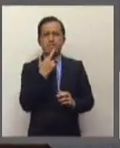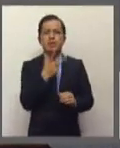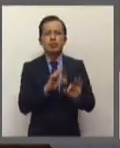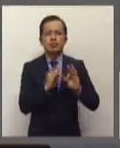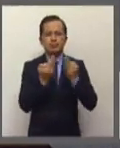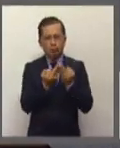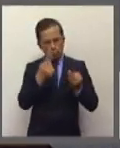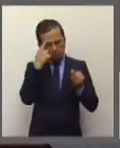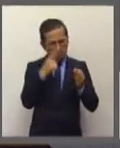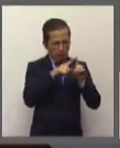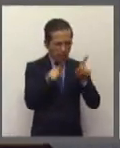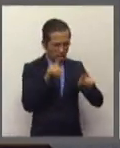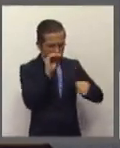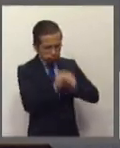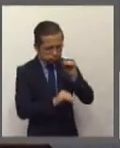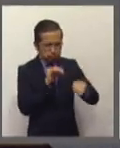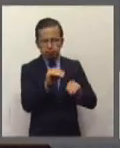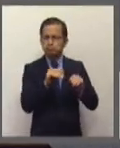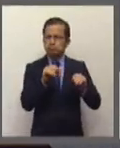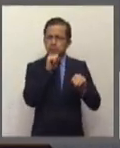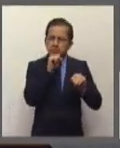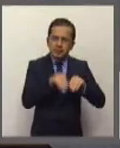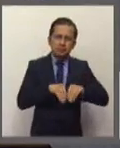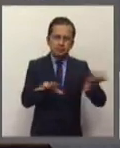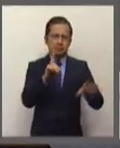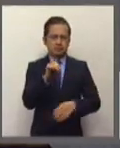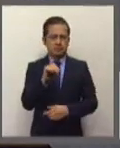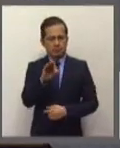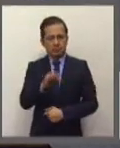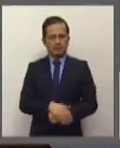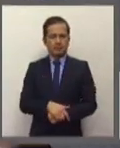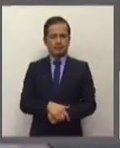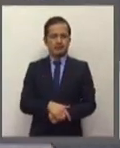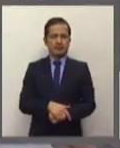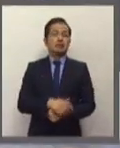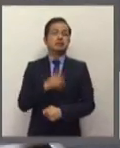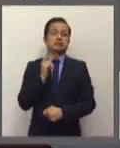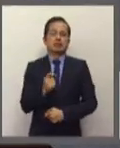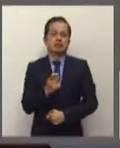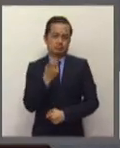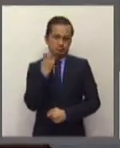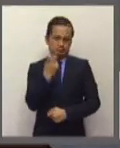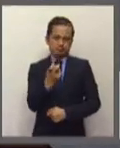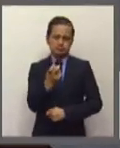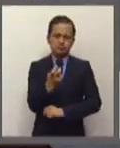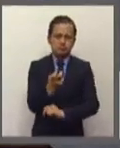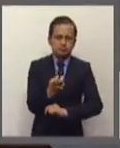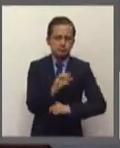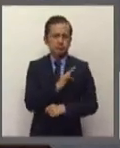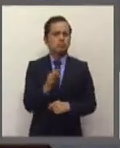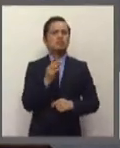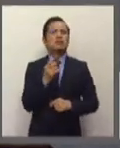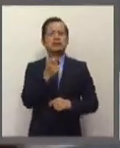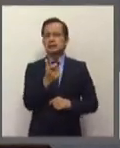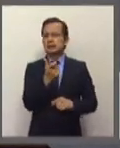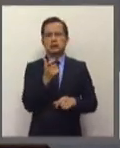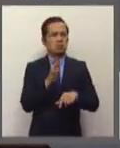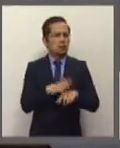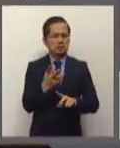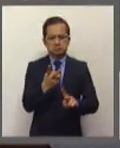de edición y divulgación del Diario Oficial de la Federación. Es decir, con esta medida se podría contar con mayores recursos